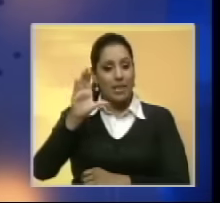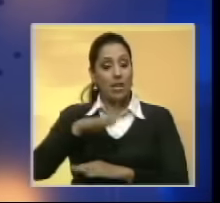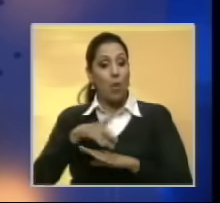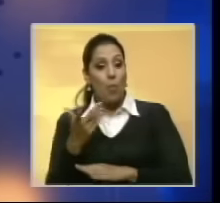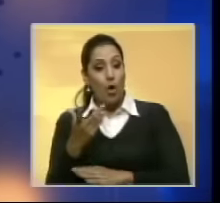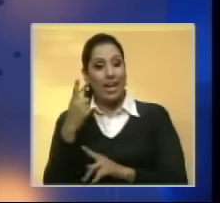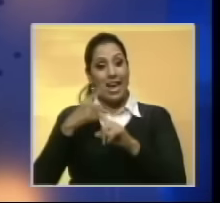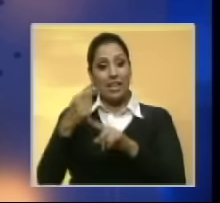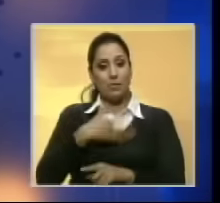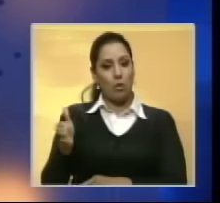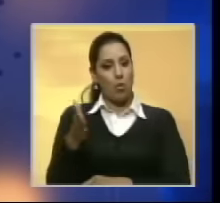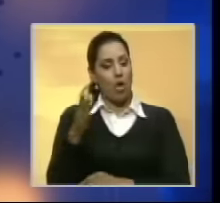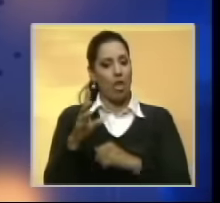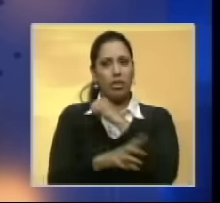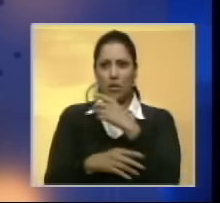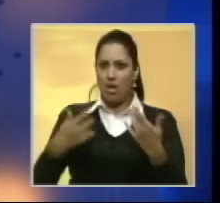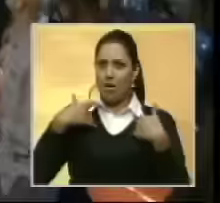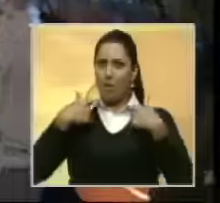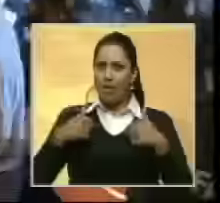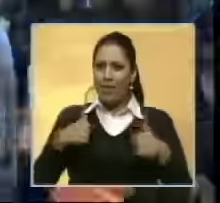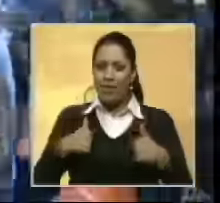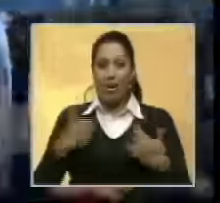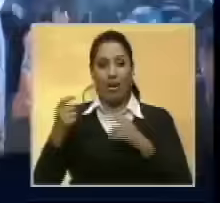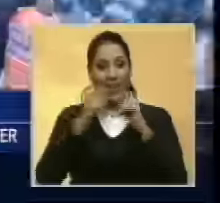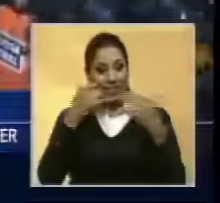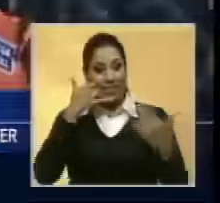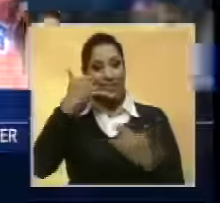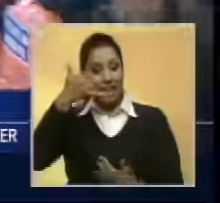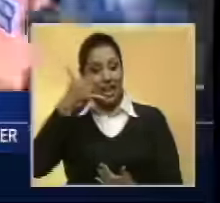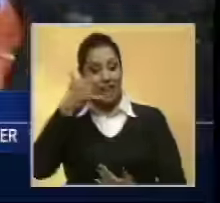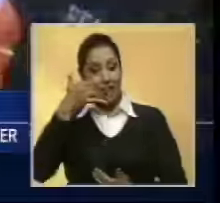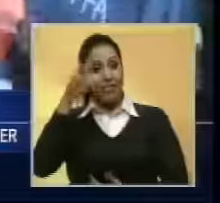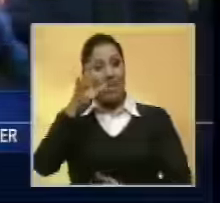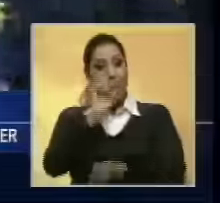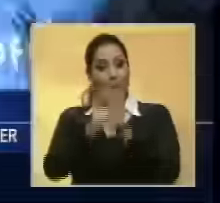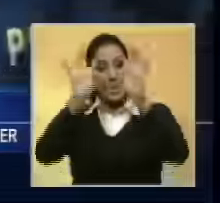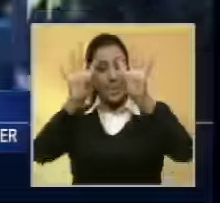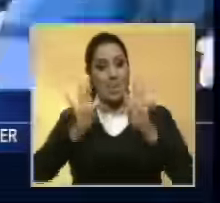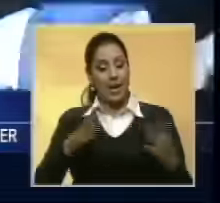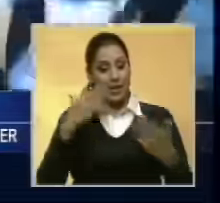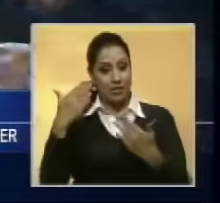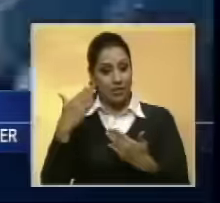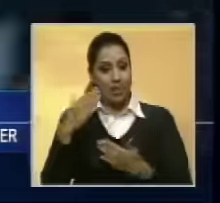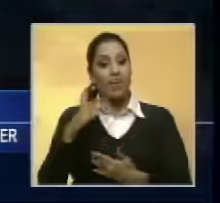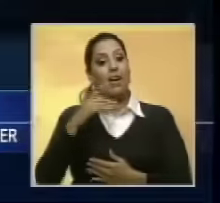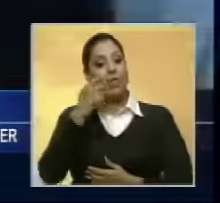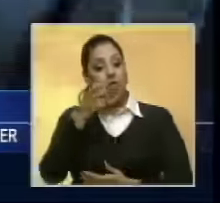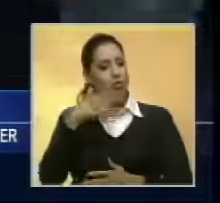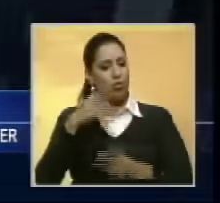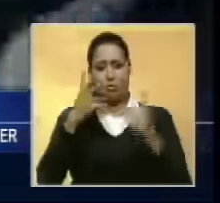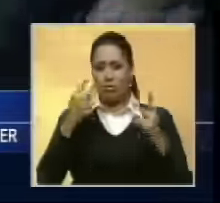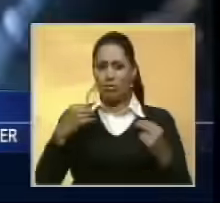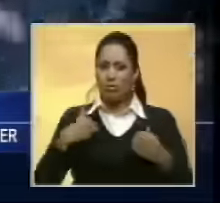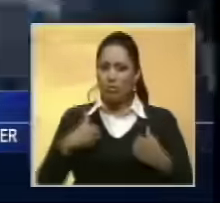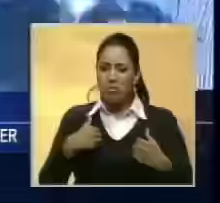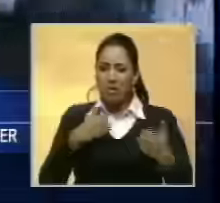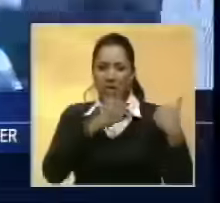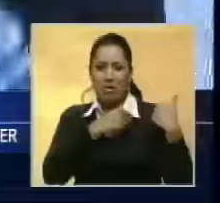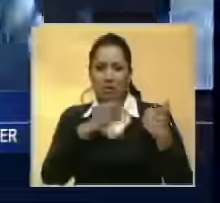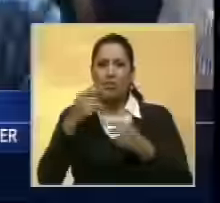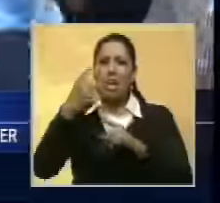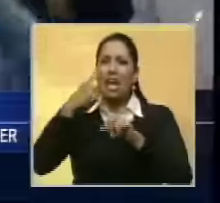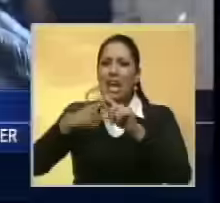por la exmandataria Cristina Fernández. Durante una entrevista telefónica desde la cárcel de Ezeiza, Báez negó ser el testaferro de